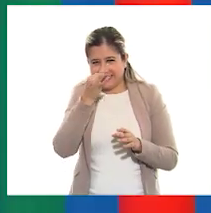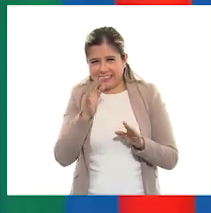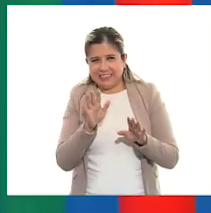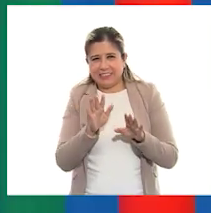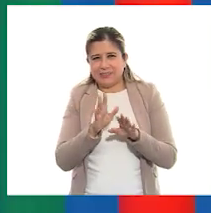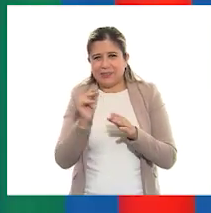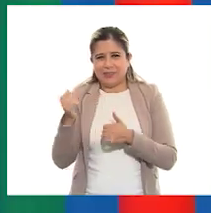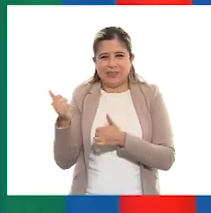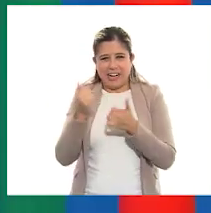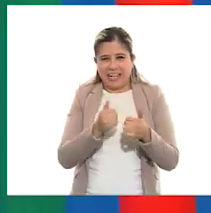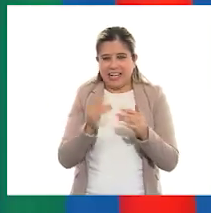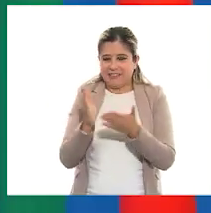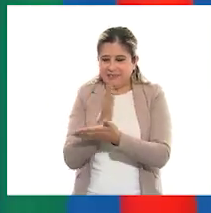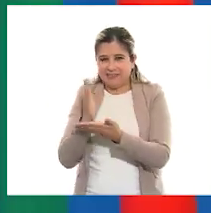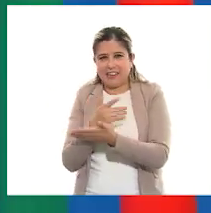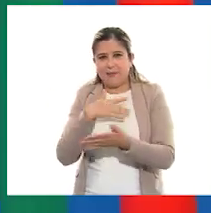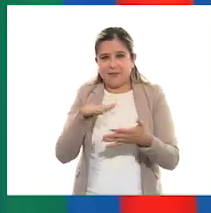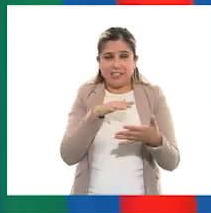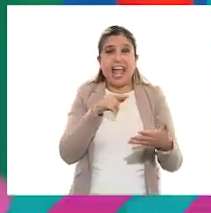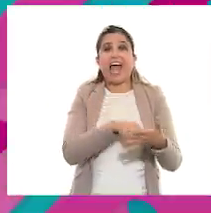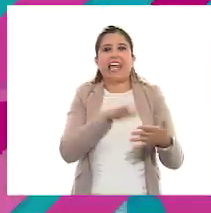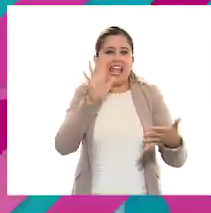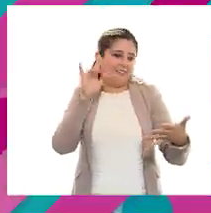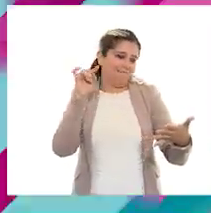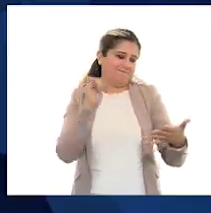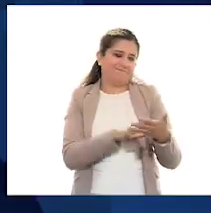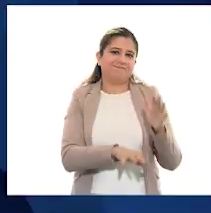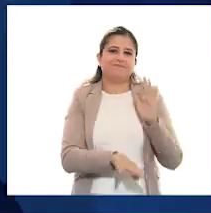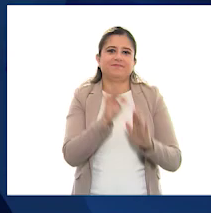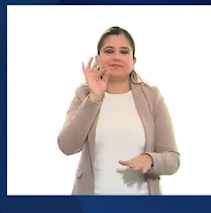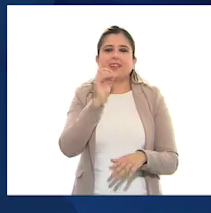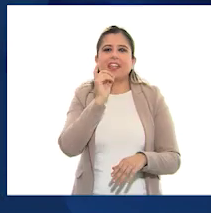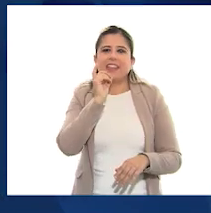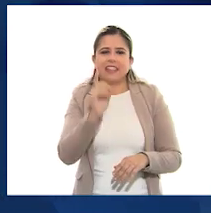no traje el físico, esta vez lo estoy buscando. ¡Ay, aquí está ya! Ya lo encontré.